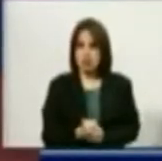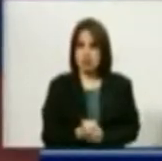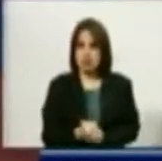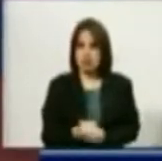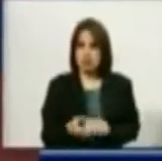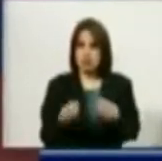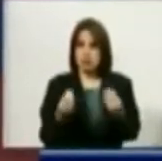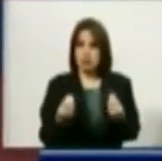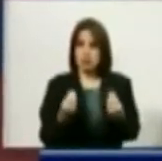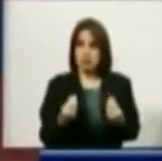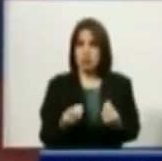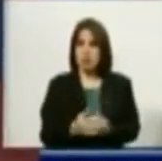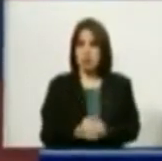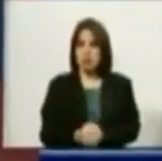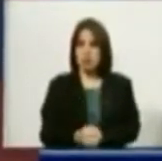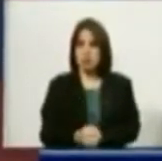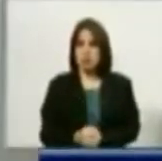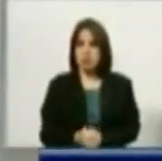indomable